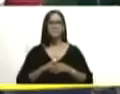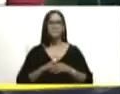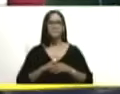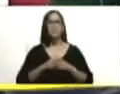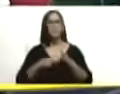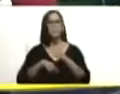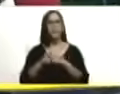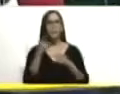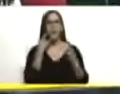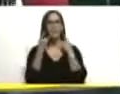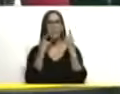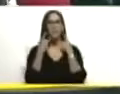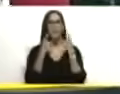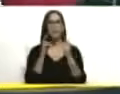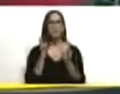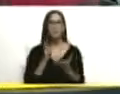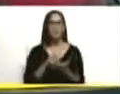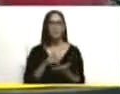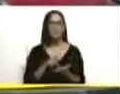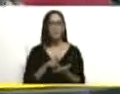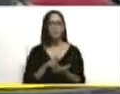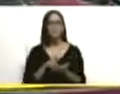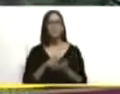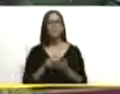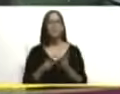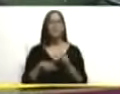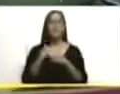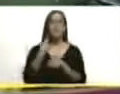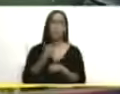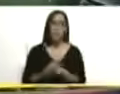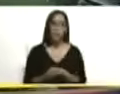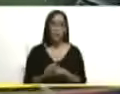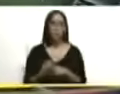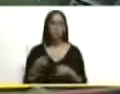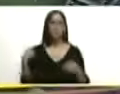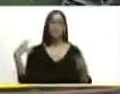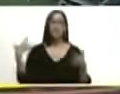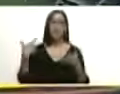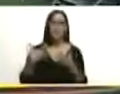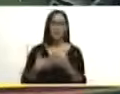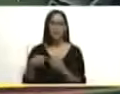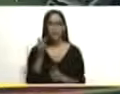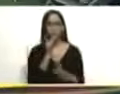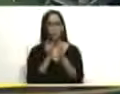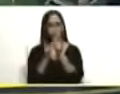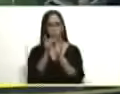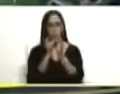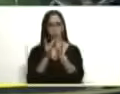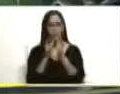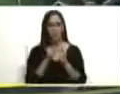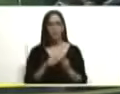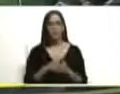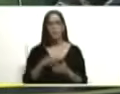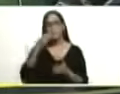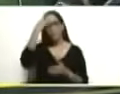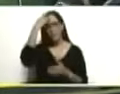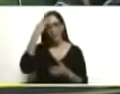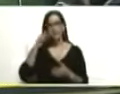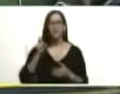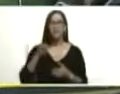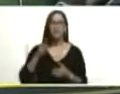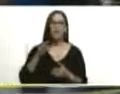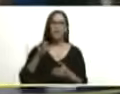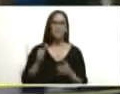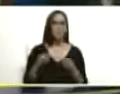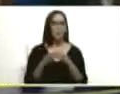Vamos a activar precisamente luego de una larga consulta, Jennifer, Mervin, Grecia,